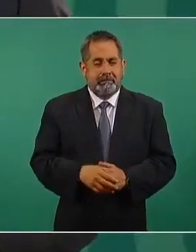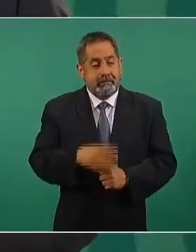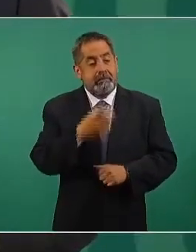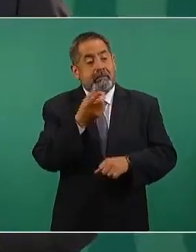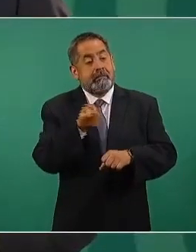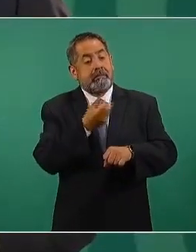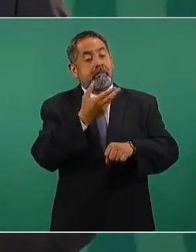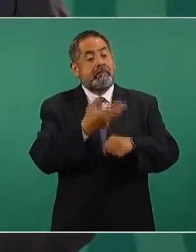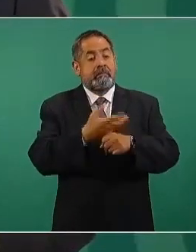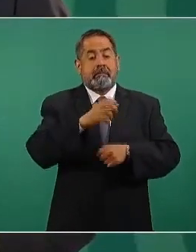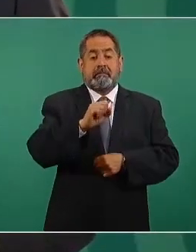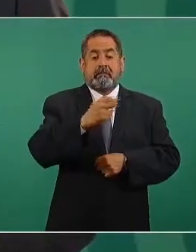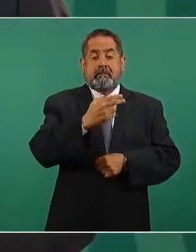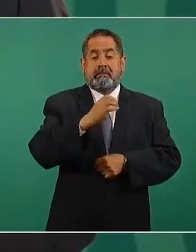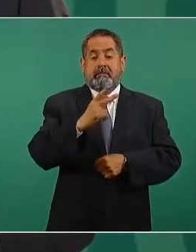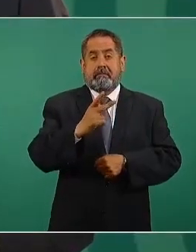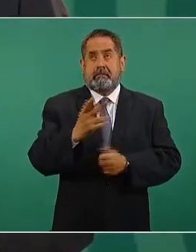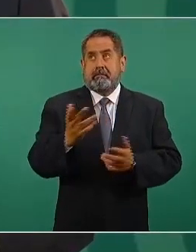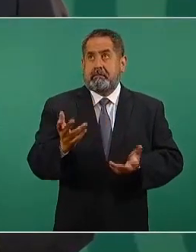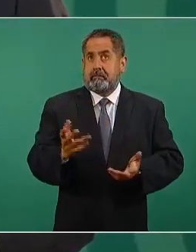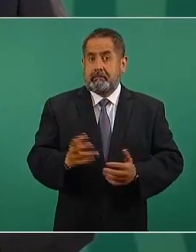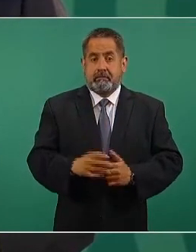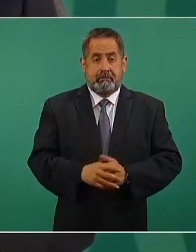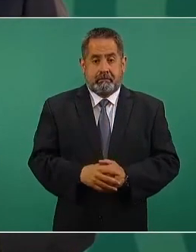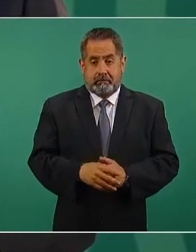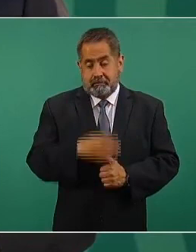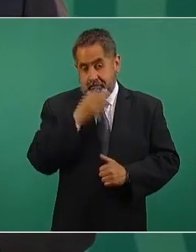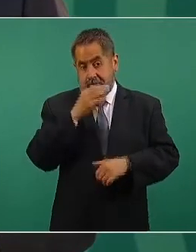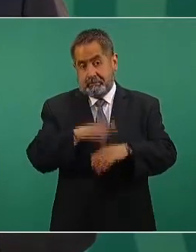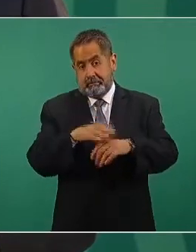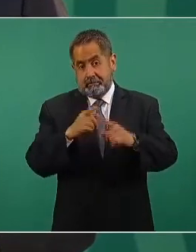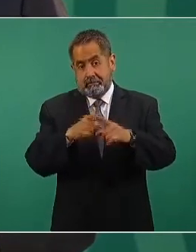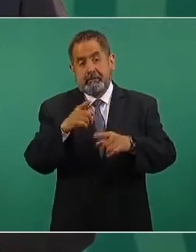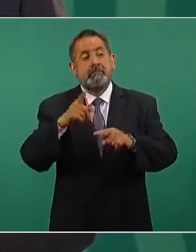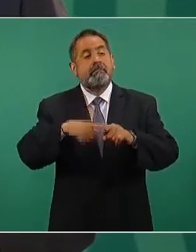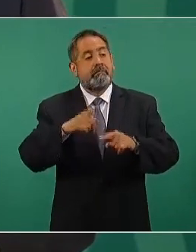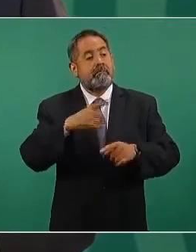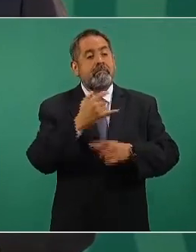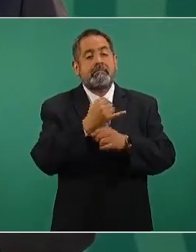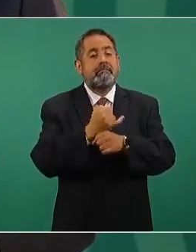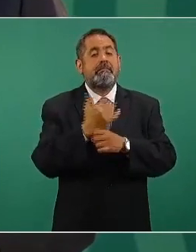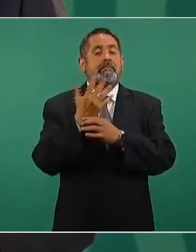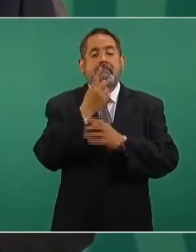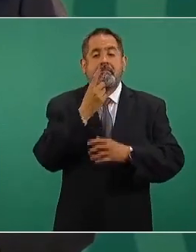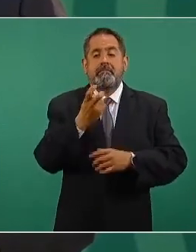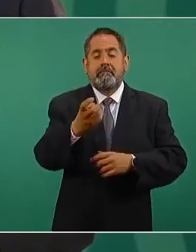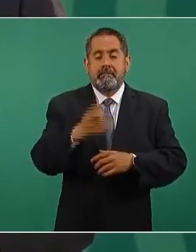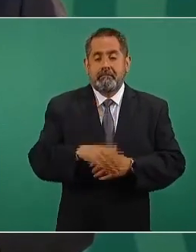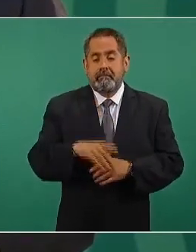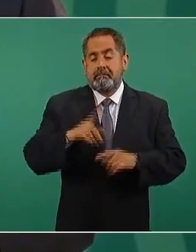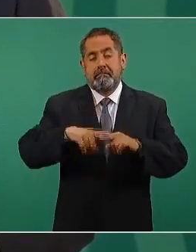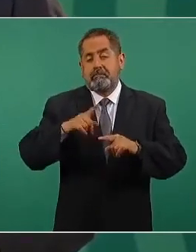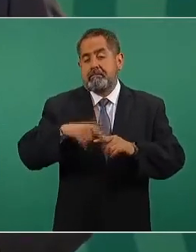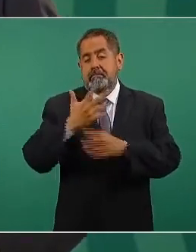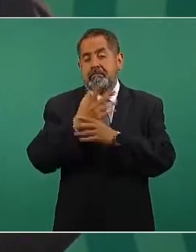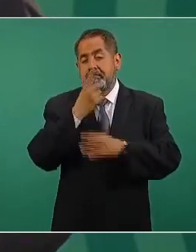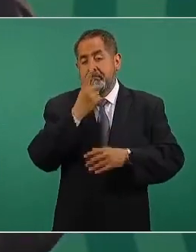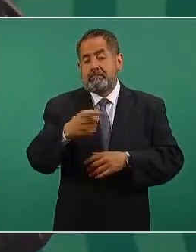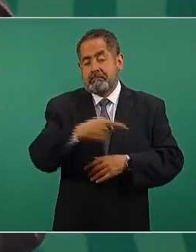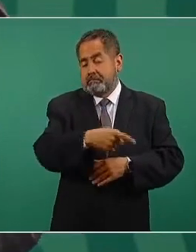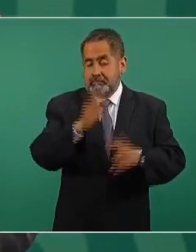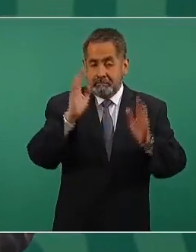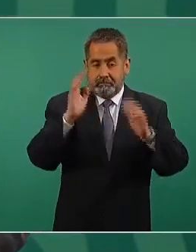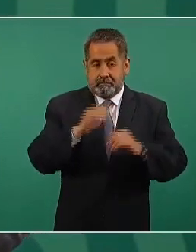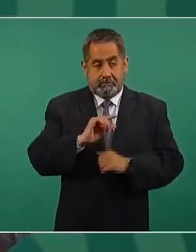Secretario de Hacienda, ahí se los dejo de tarea ya para que lo investiguen, quién fue